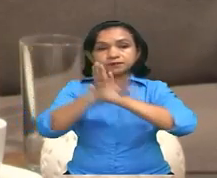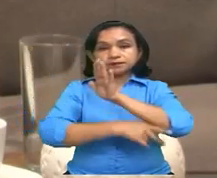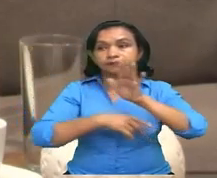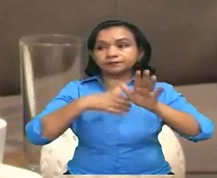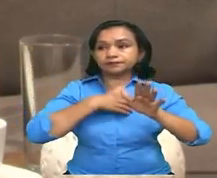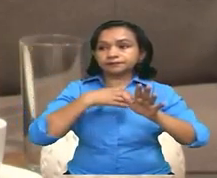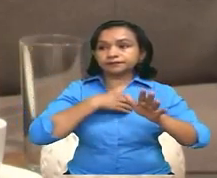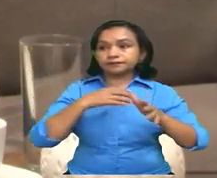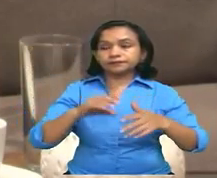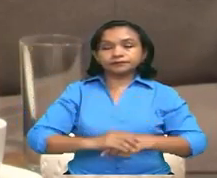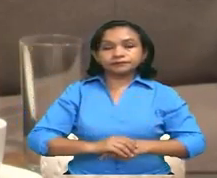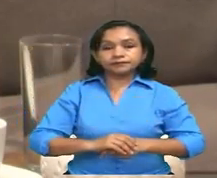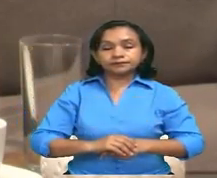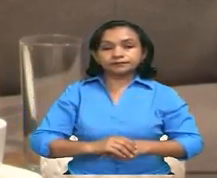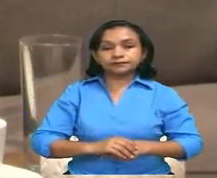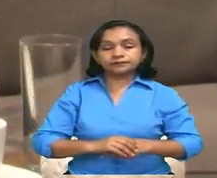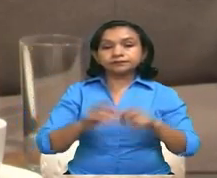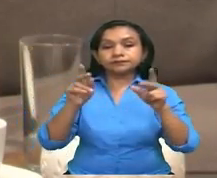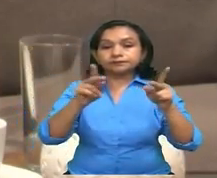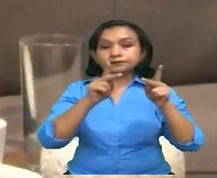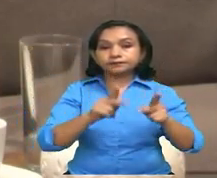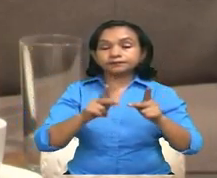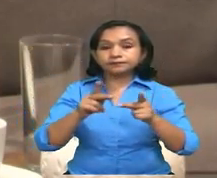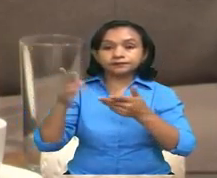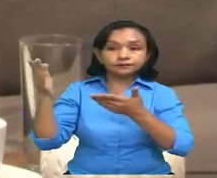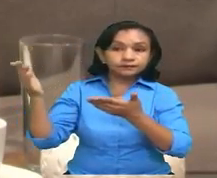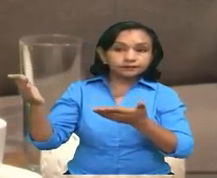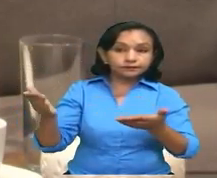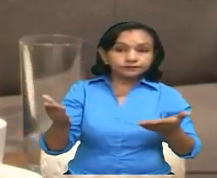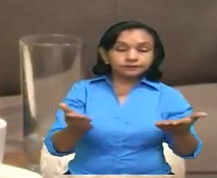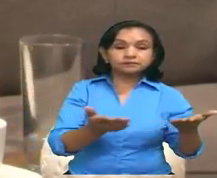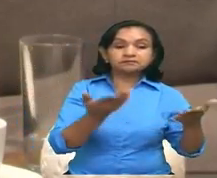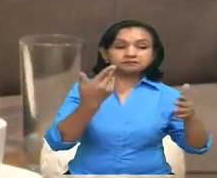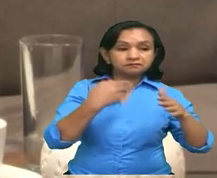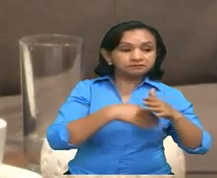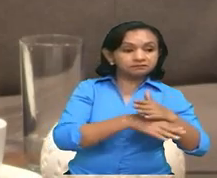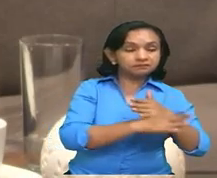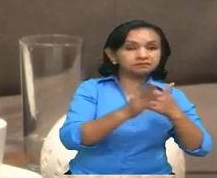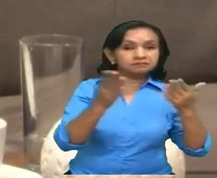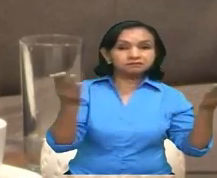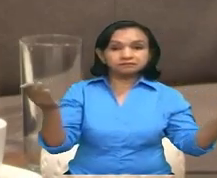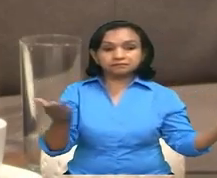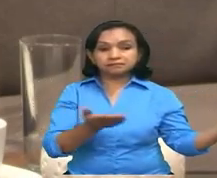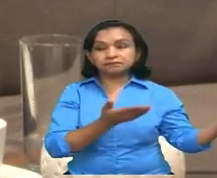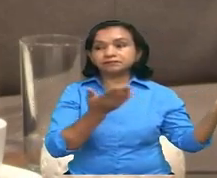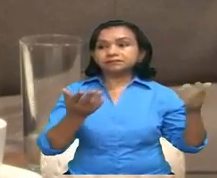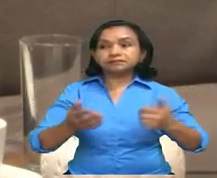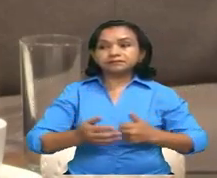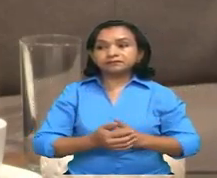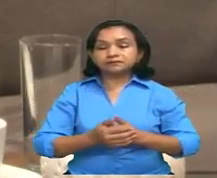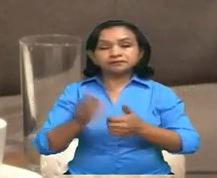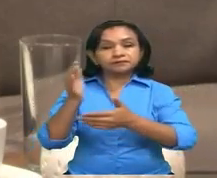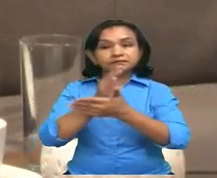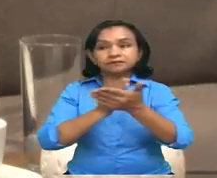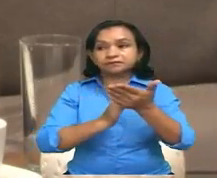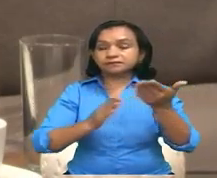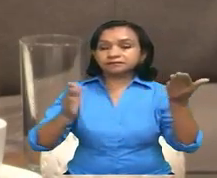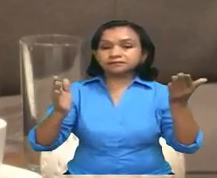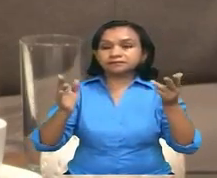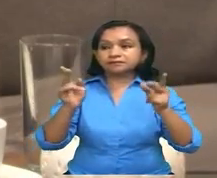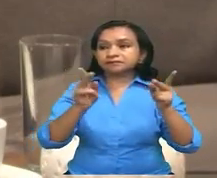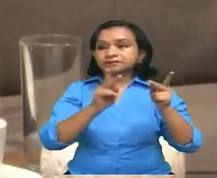Y ellos se fueron y regresaron ya el día de ayer en la noche, para hoy empezar a retornar cada uno a